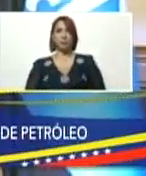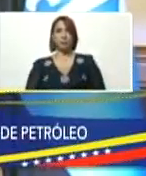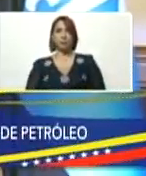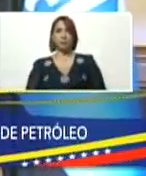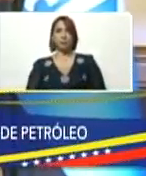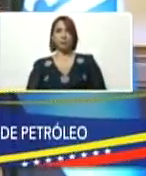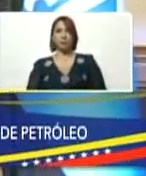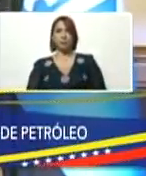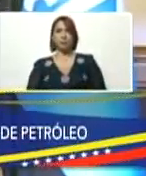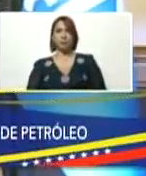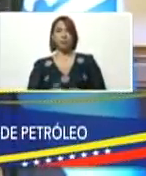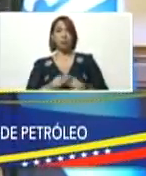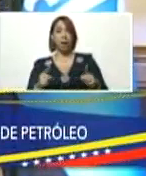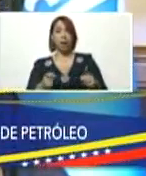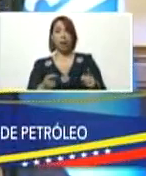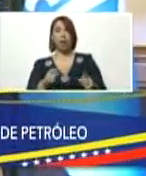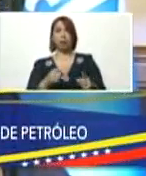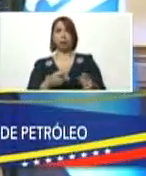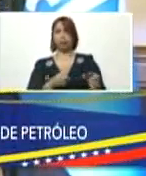para que se llevaran los barcos.